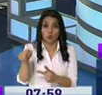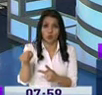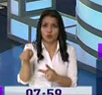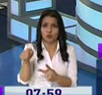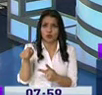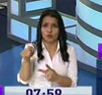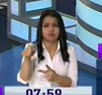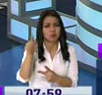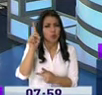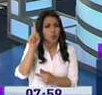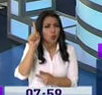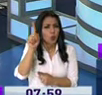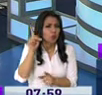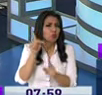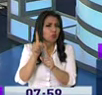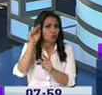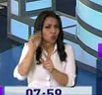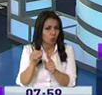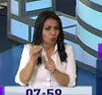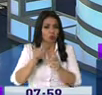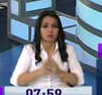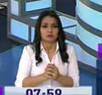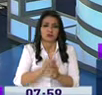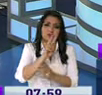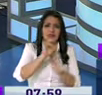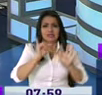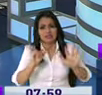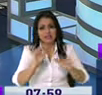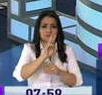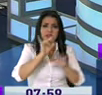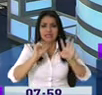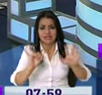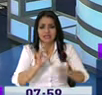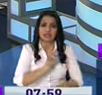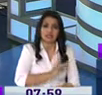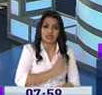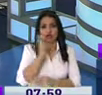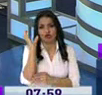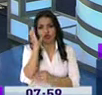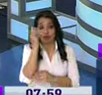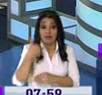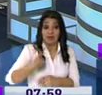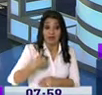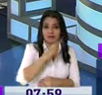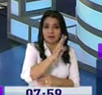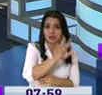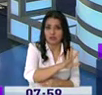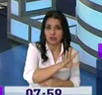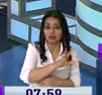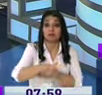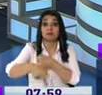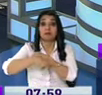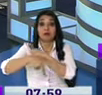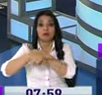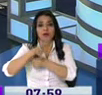un punto de diferencia. 26 Chile, Colombia, Perú 25, Argentina 25 y Paraguay 24.